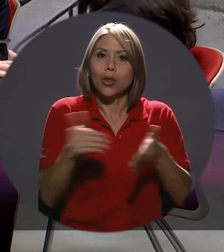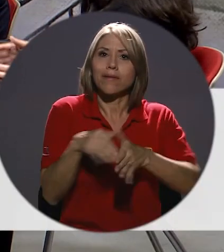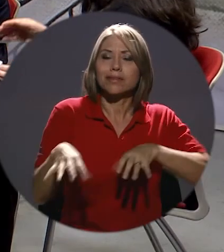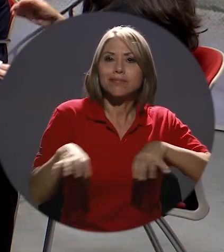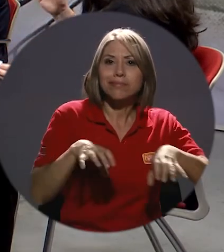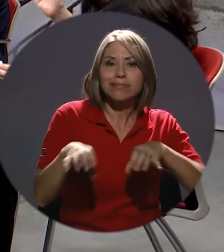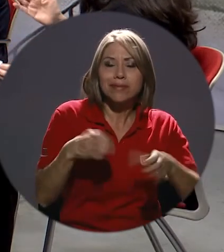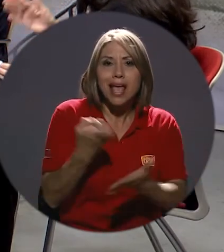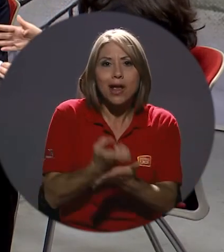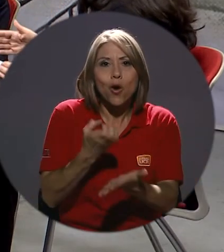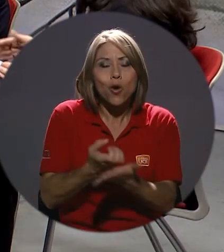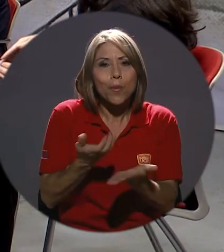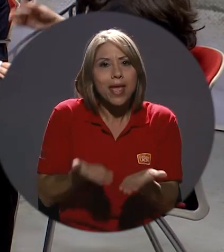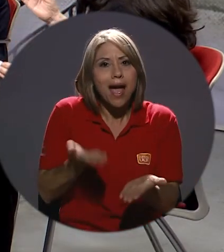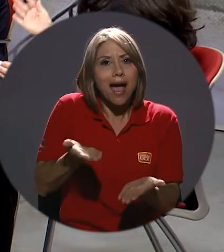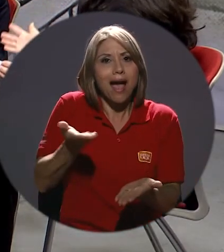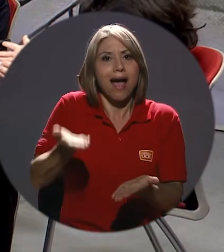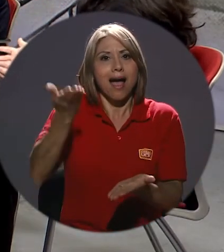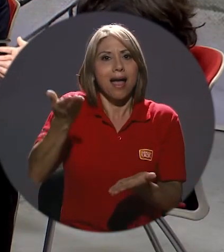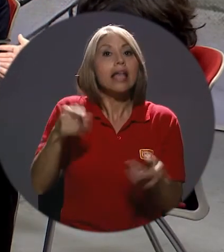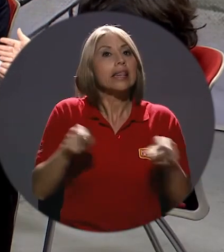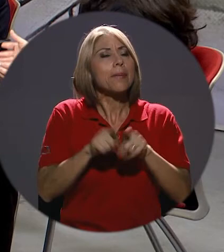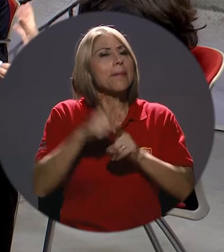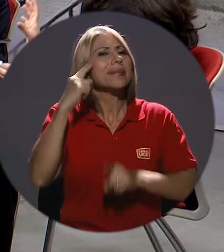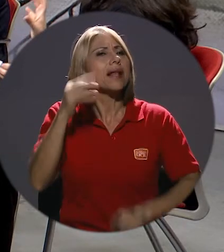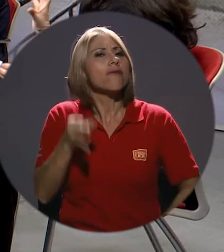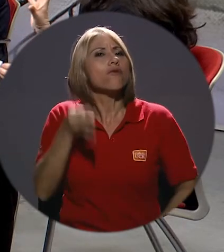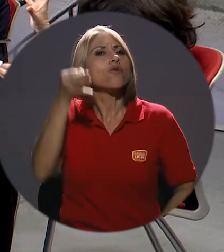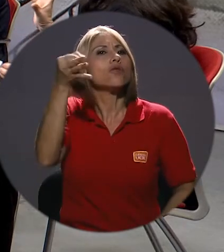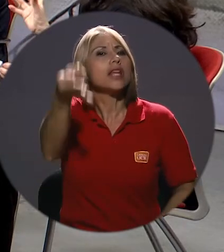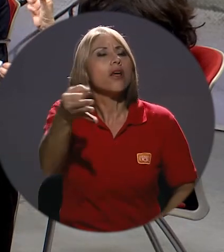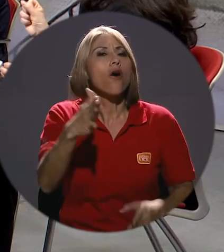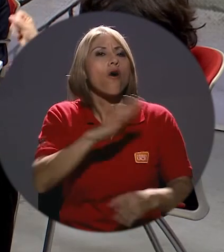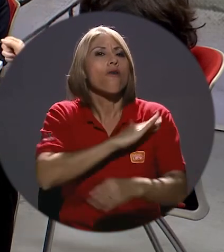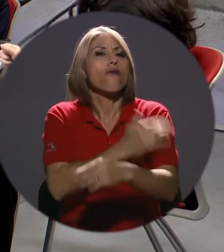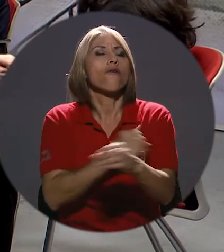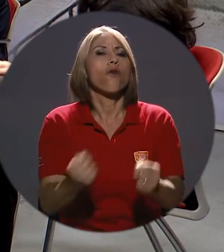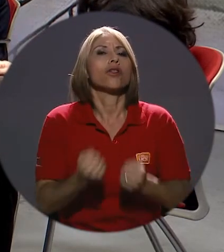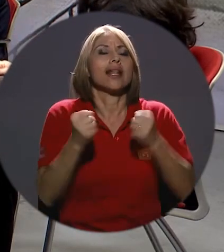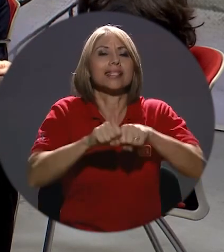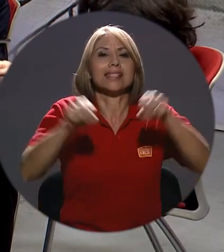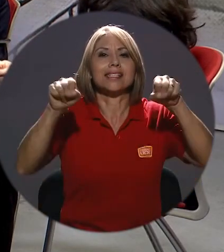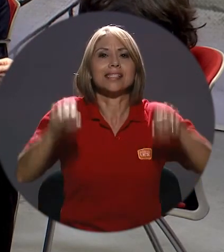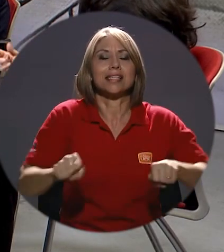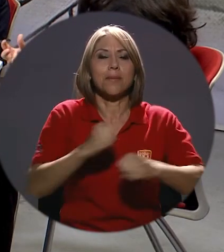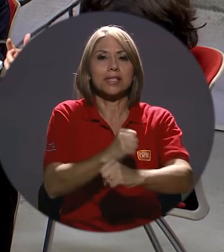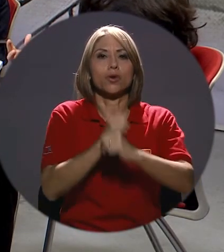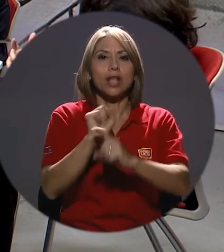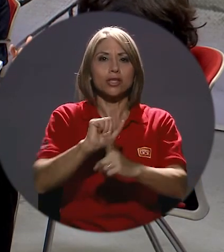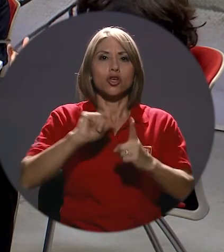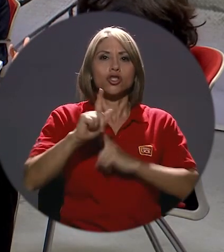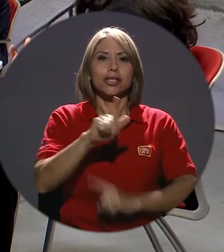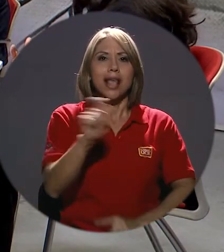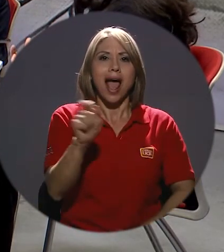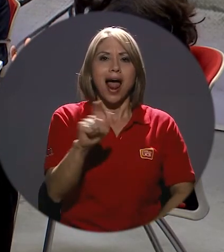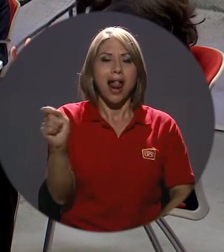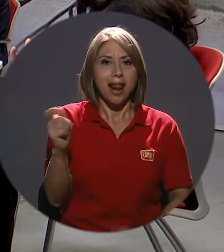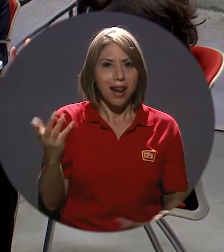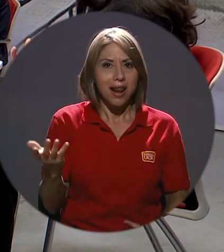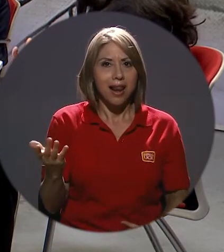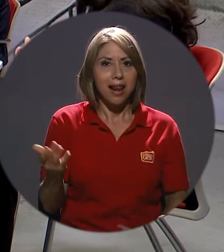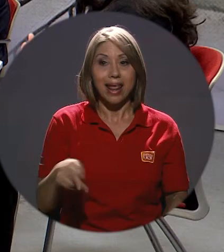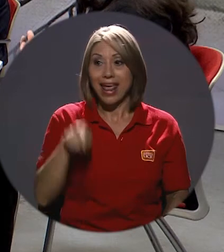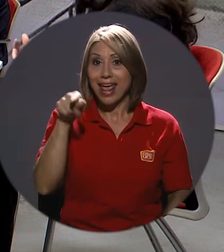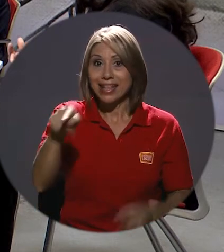de la economía, sino también en el futuro fortalecer los regímenes de seguridad social, y por lo tanto este